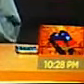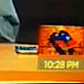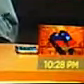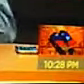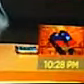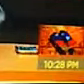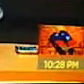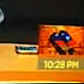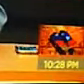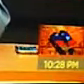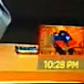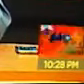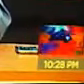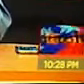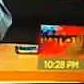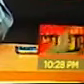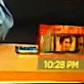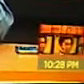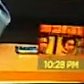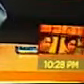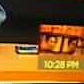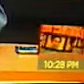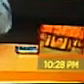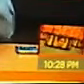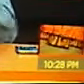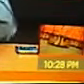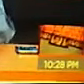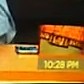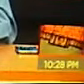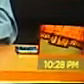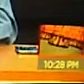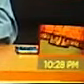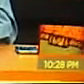Créamelo, no solamente resiliente, sino resistente, combativo.